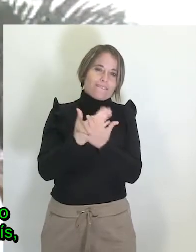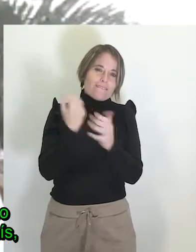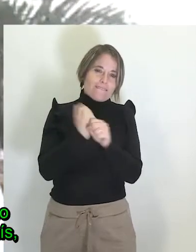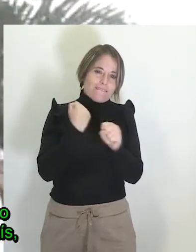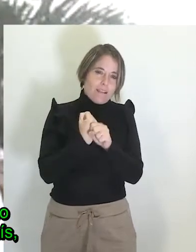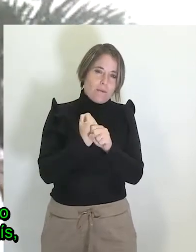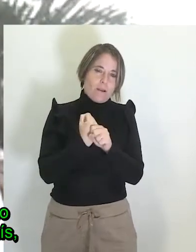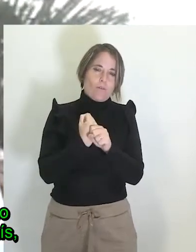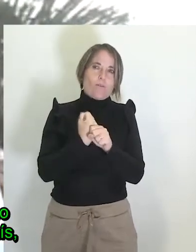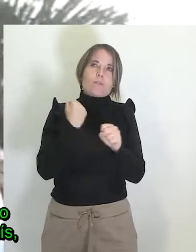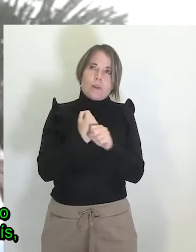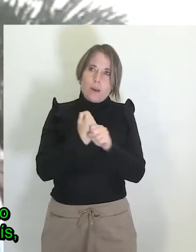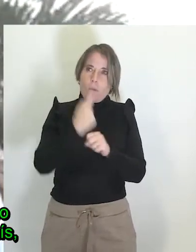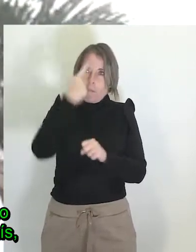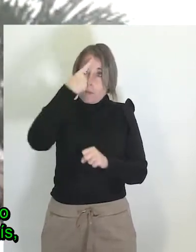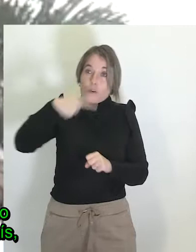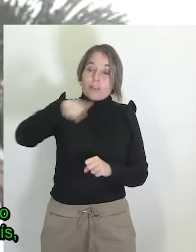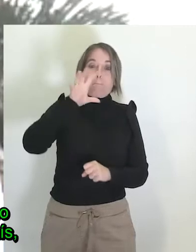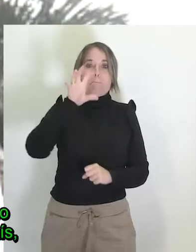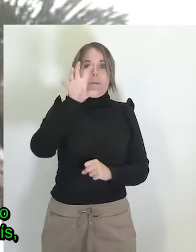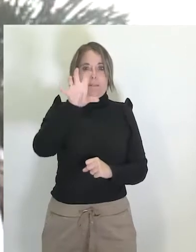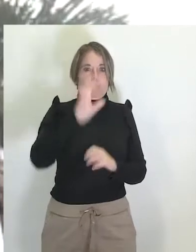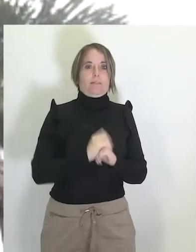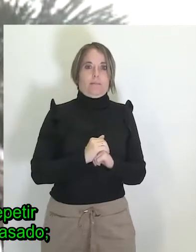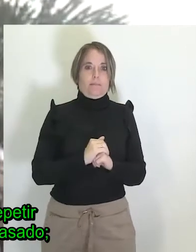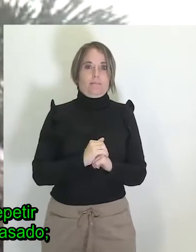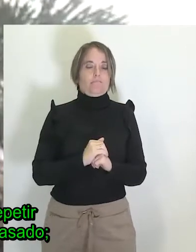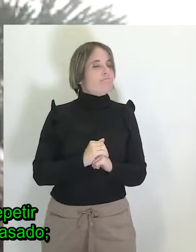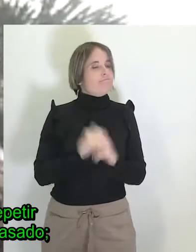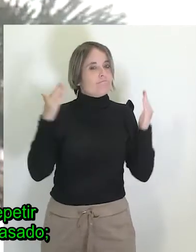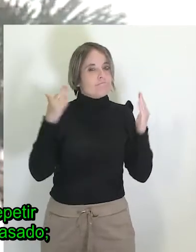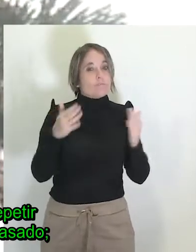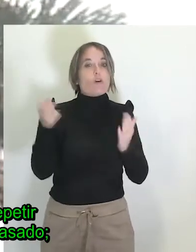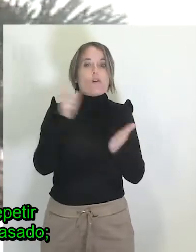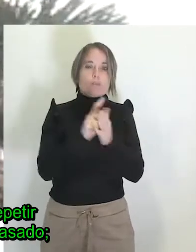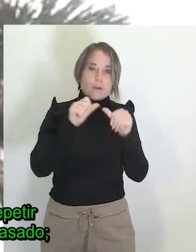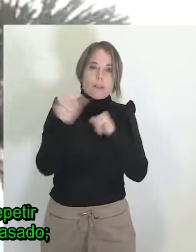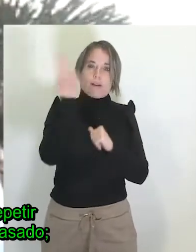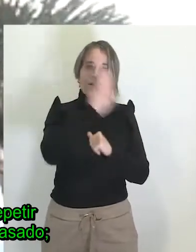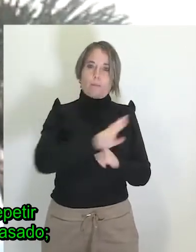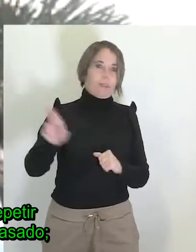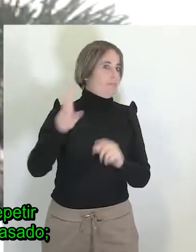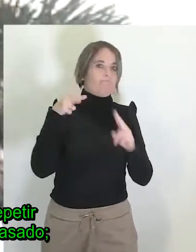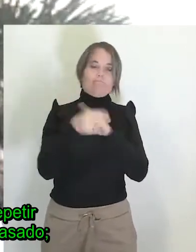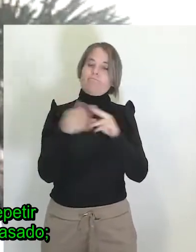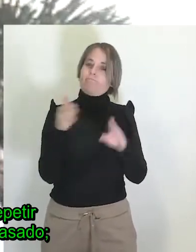hacer y trabajar mucho en la memoria de nuestro país para que esto no se vuelva a